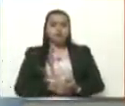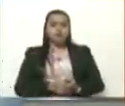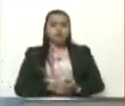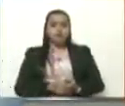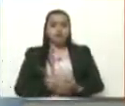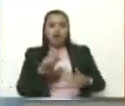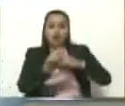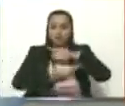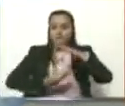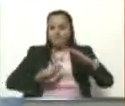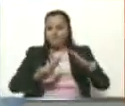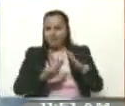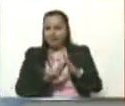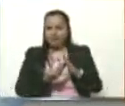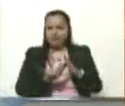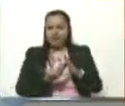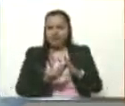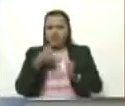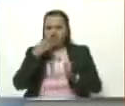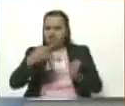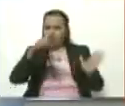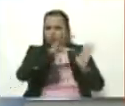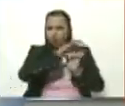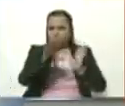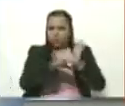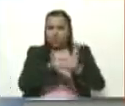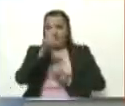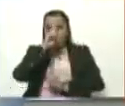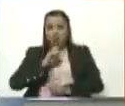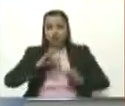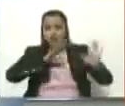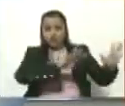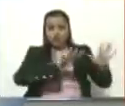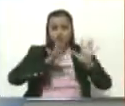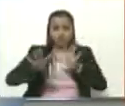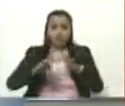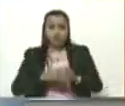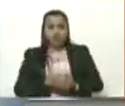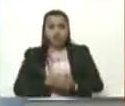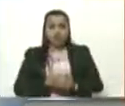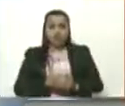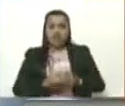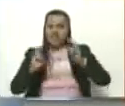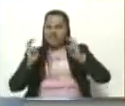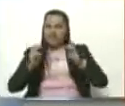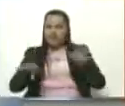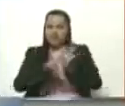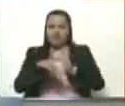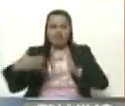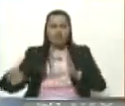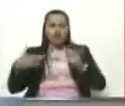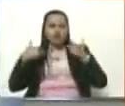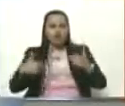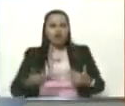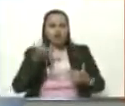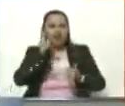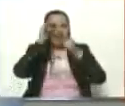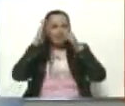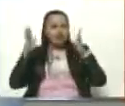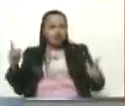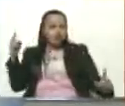establece nuestra constitución del año 99 en una materia de principal atención